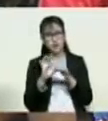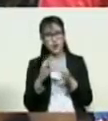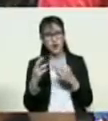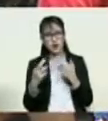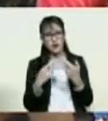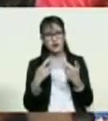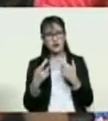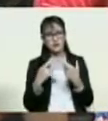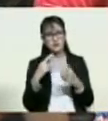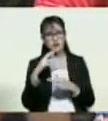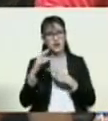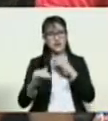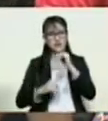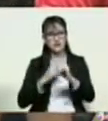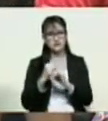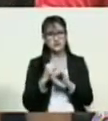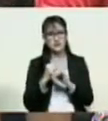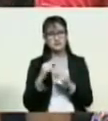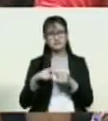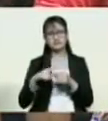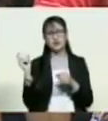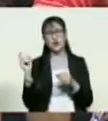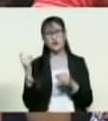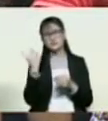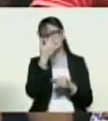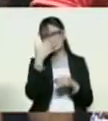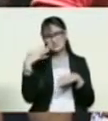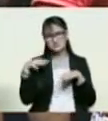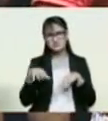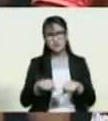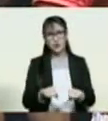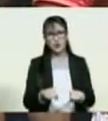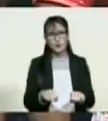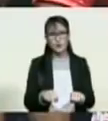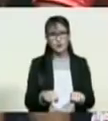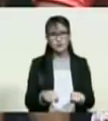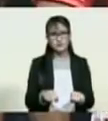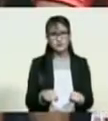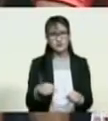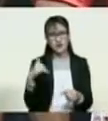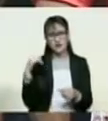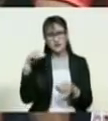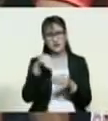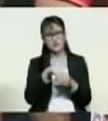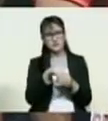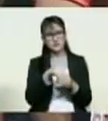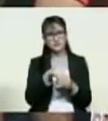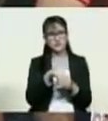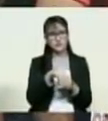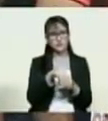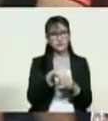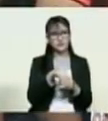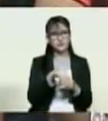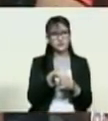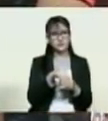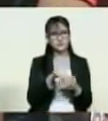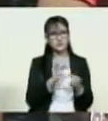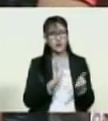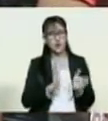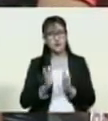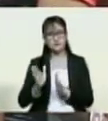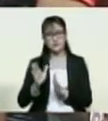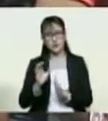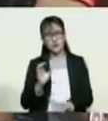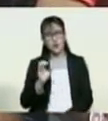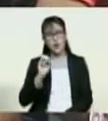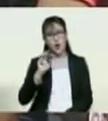de desprenderse de los mecanismos imperiales, coloniales, de intervención y de injerencismo de la Organización de Estados